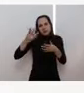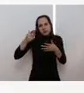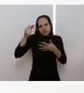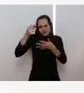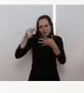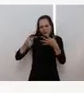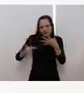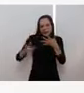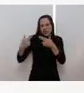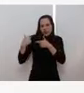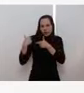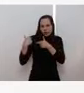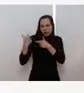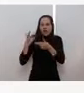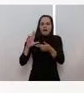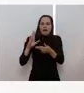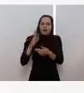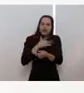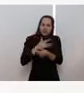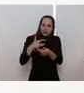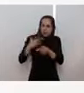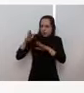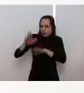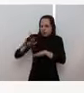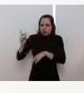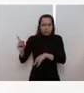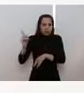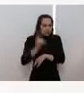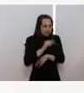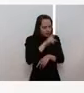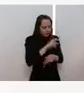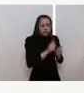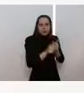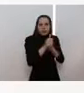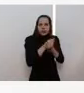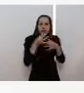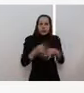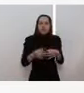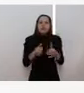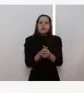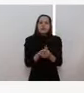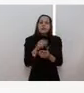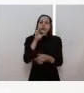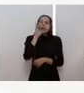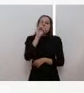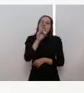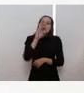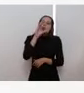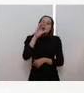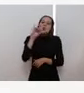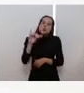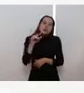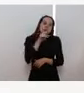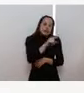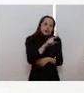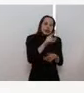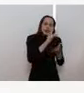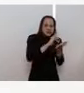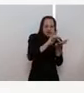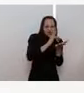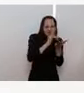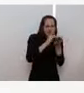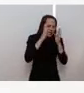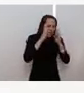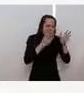salud regionales y nacionales las tres de cuidado intensivo son nuestro principal activo ya que es donde